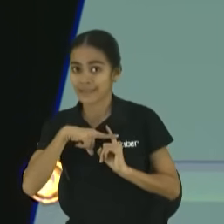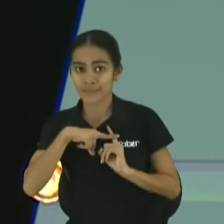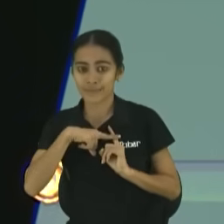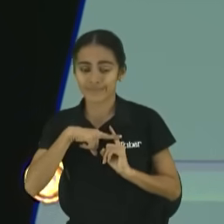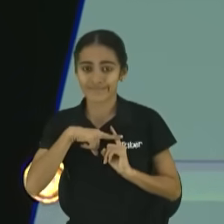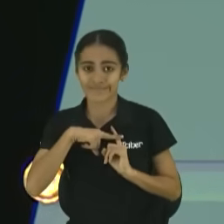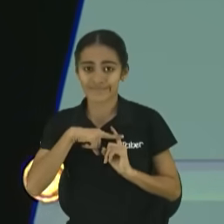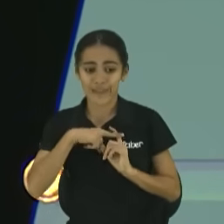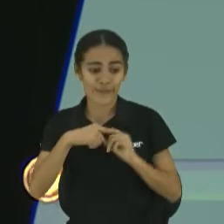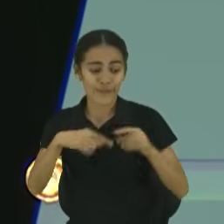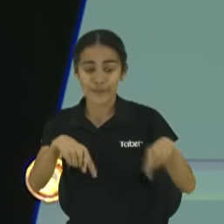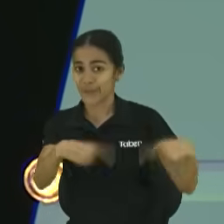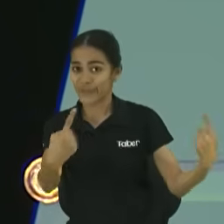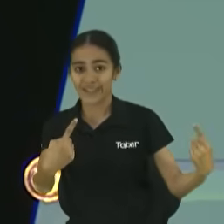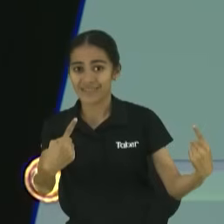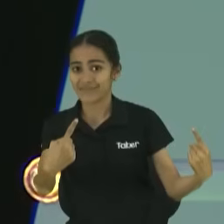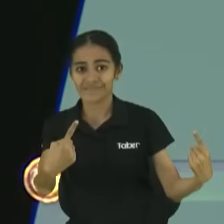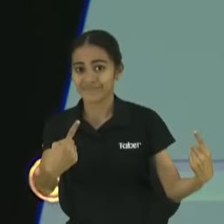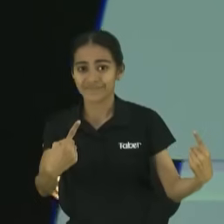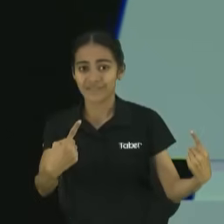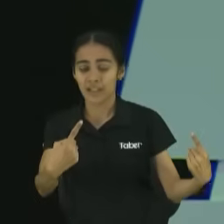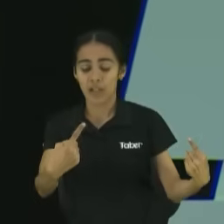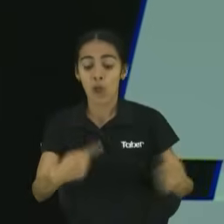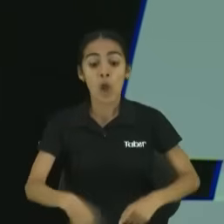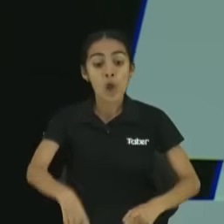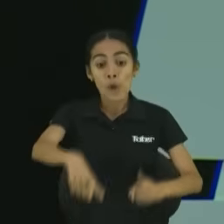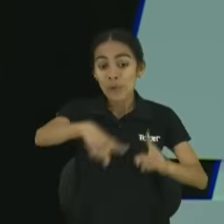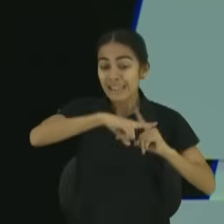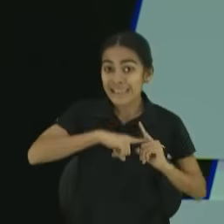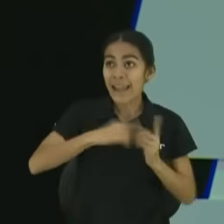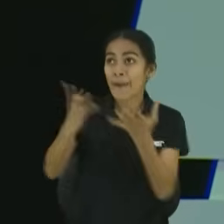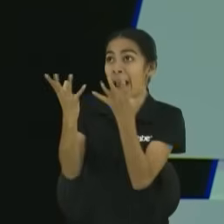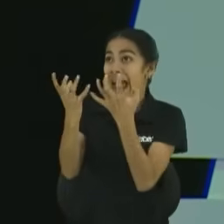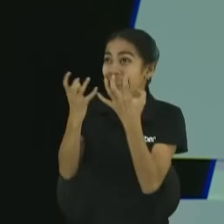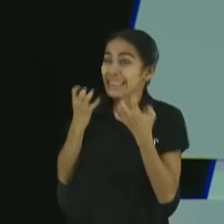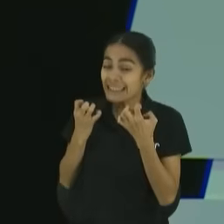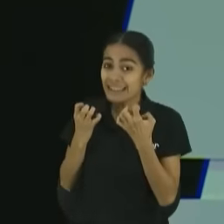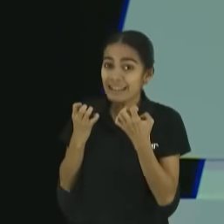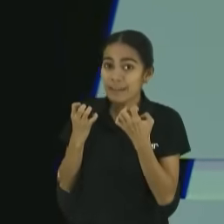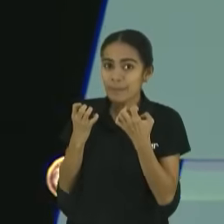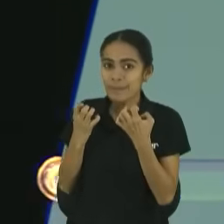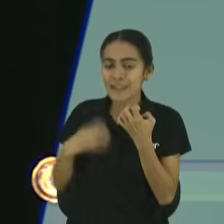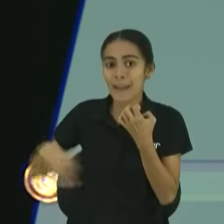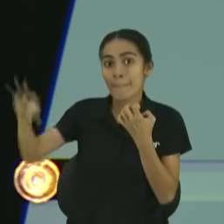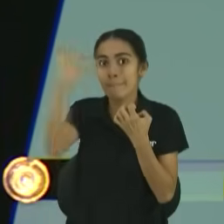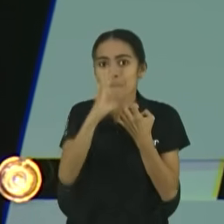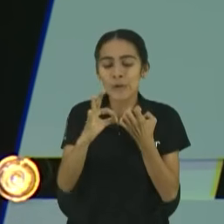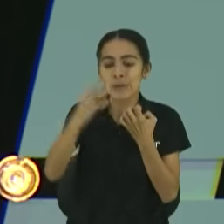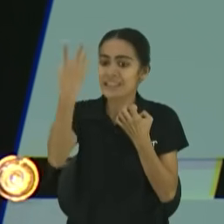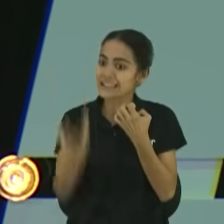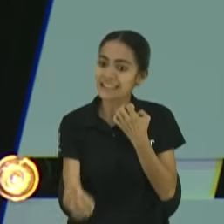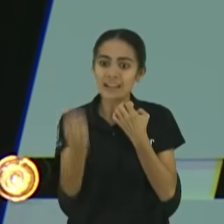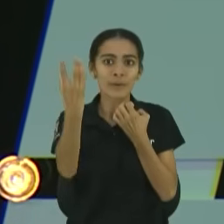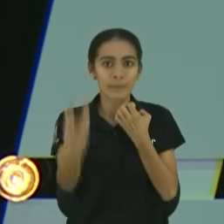Los cristianos añoramos, para gloria de Dios, ser mejores cada día.